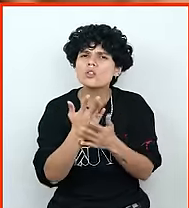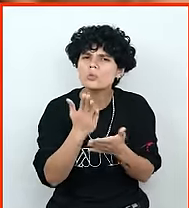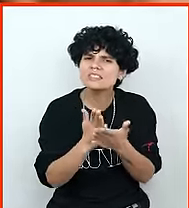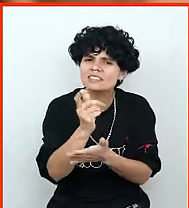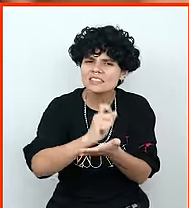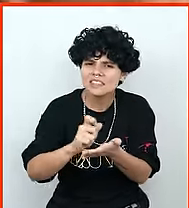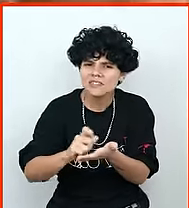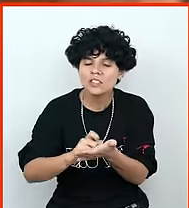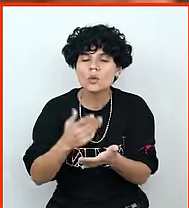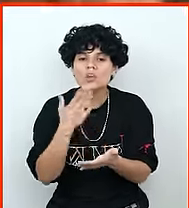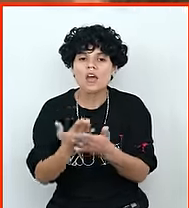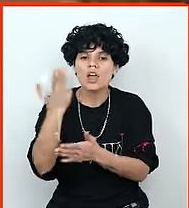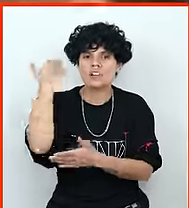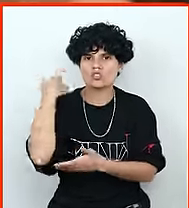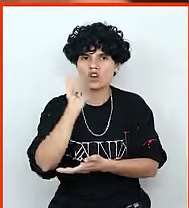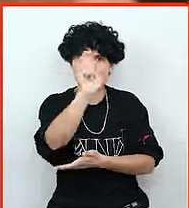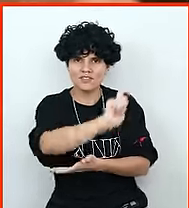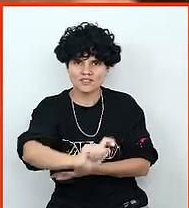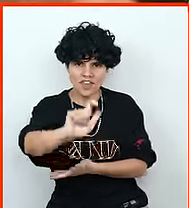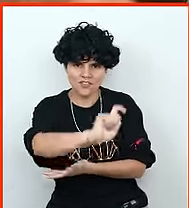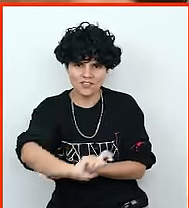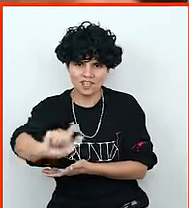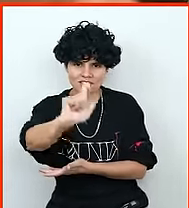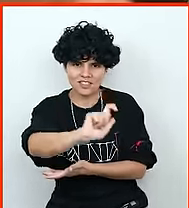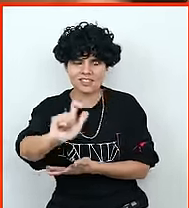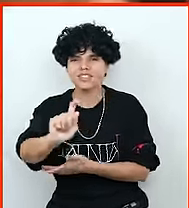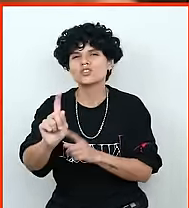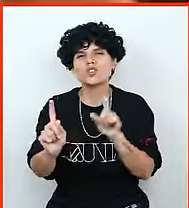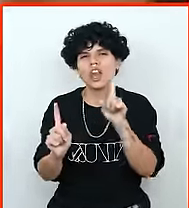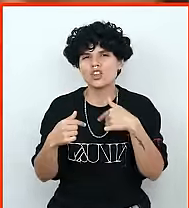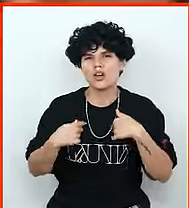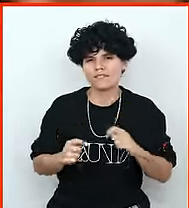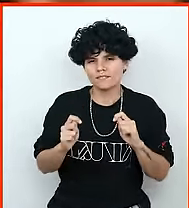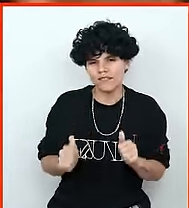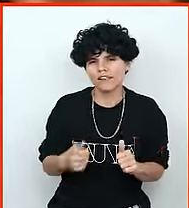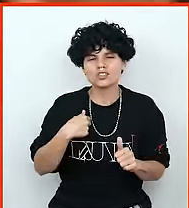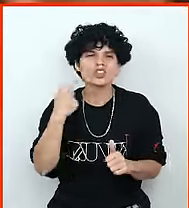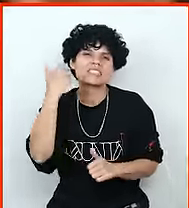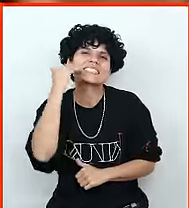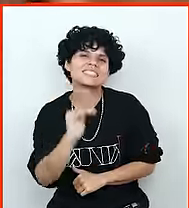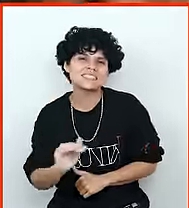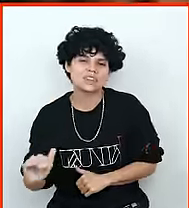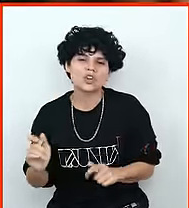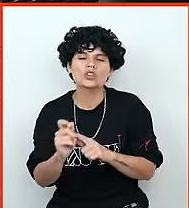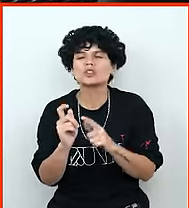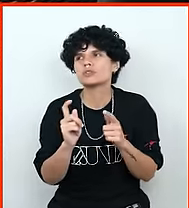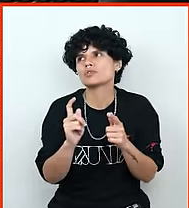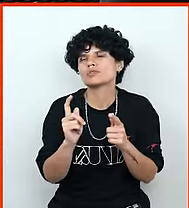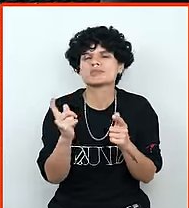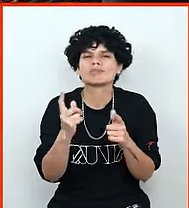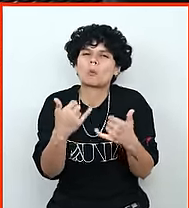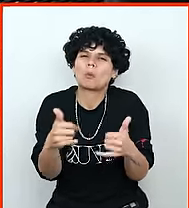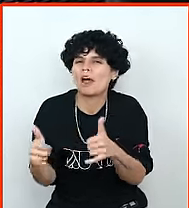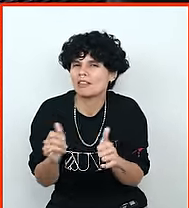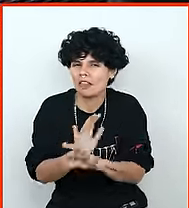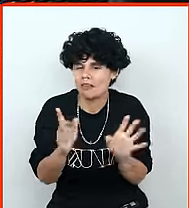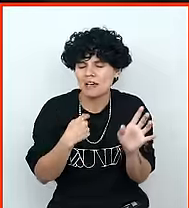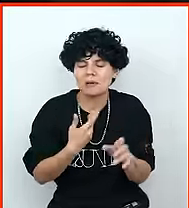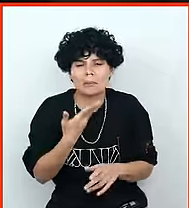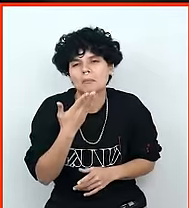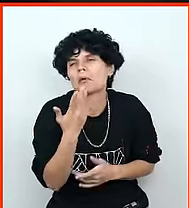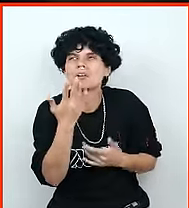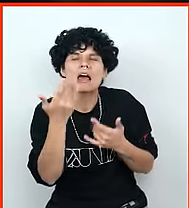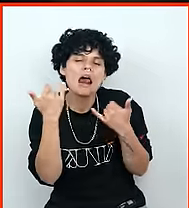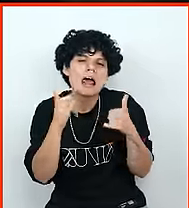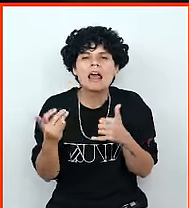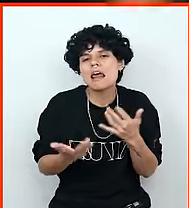Bueno, pasé como del tratar de grafitear, porque tampoco era bueno, o sea, estaba como en eso, aprendiendo, siendo chico y todo. Empecé a freestalear yo, en realidad. Empiezo a